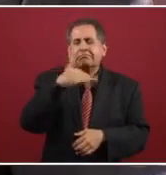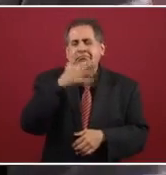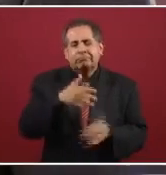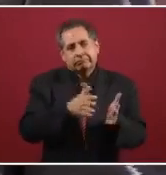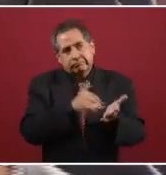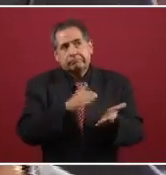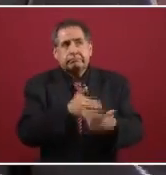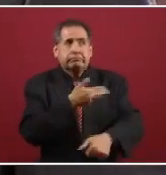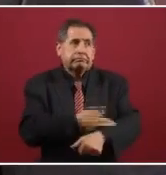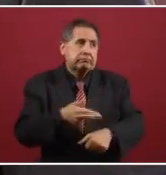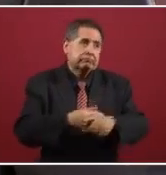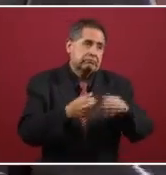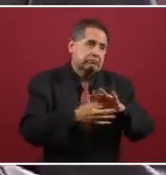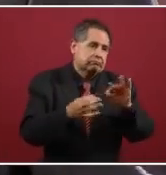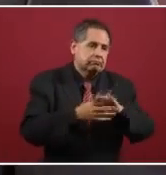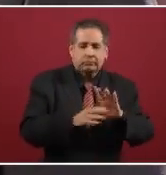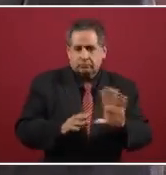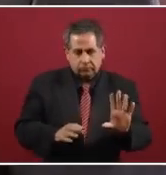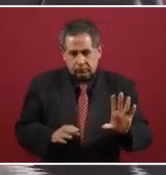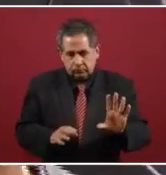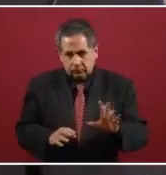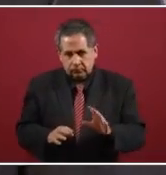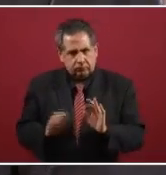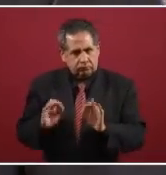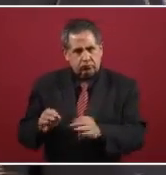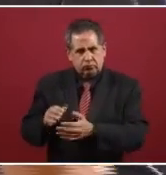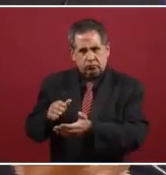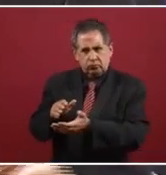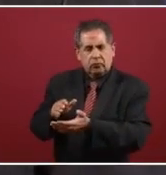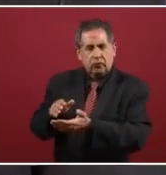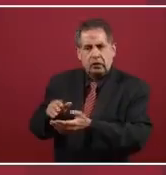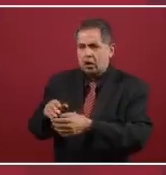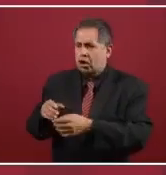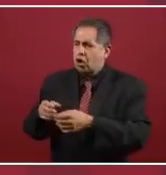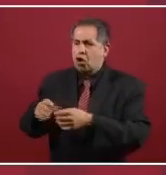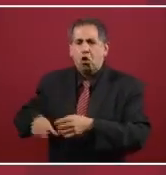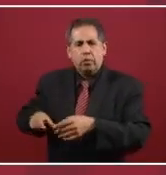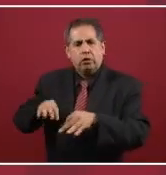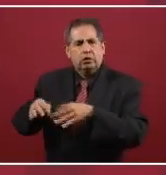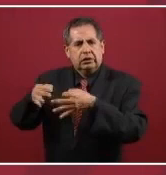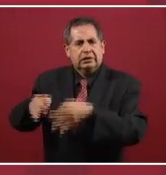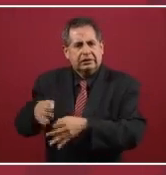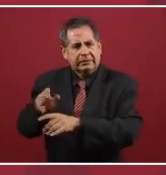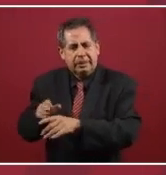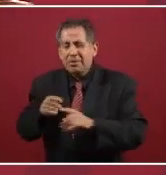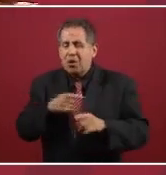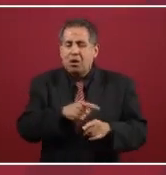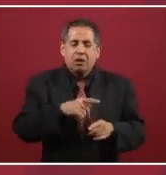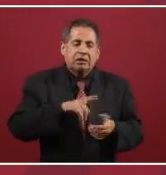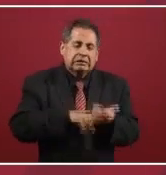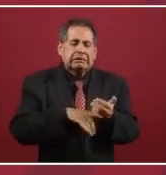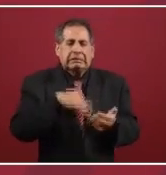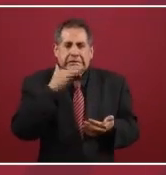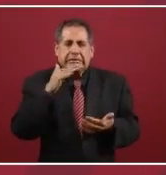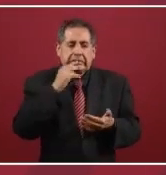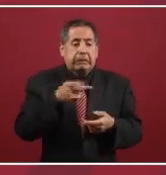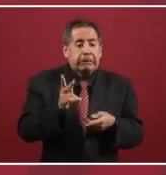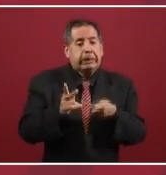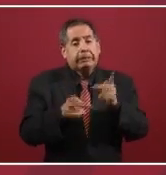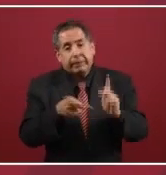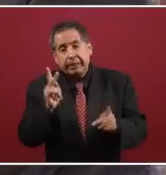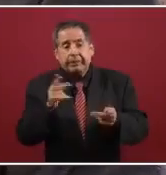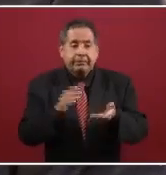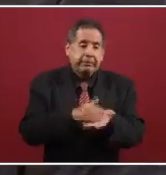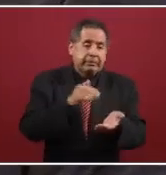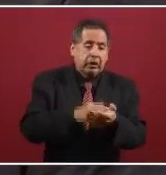no a la burocracia en general, a la que le tengo respeto, pero siempre salen con